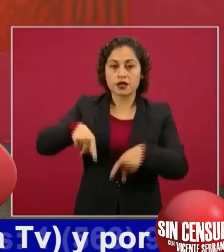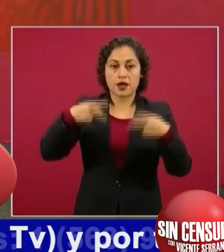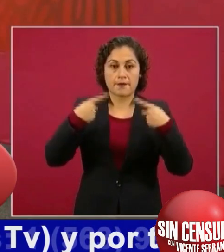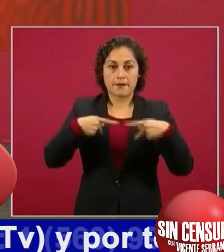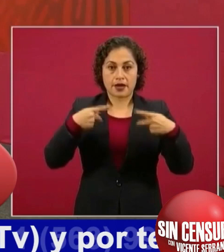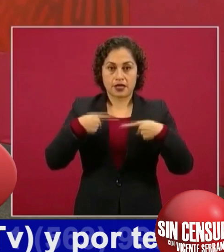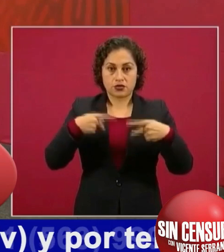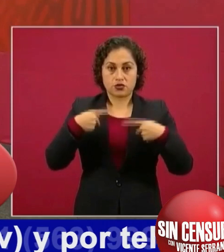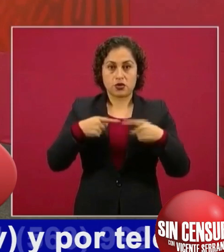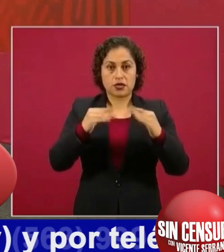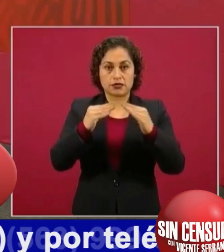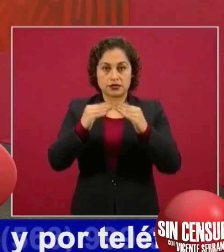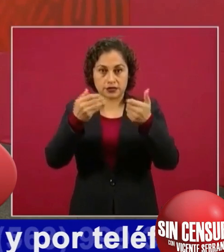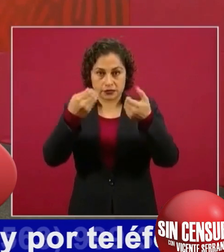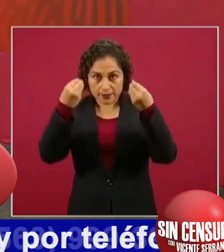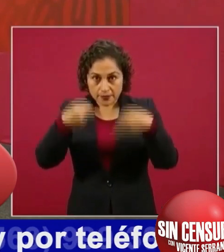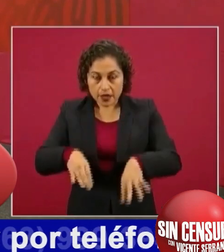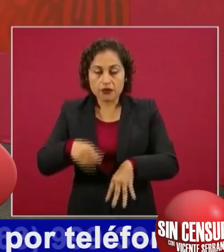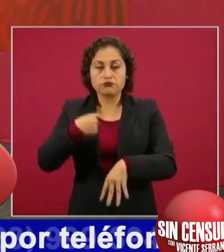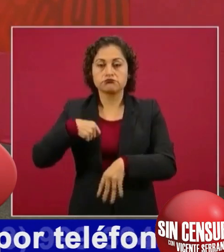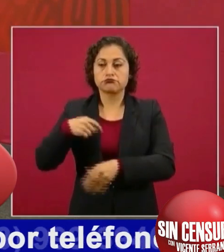La zona más crítica